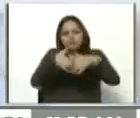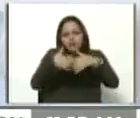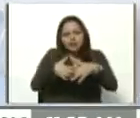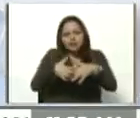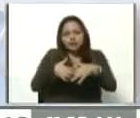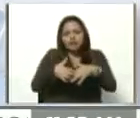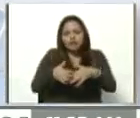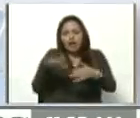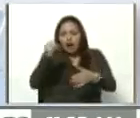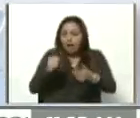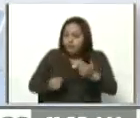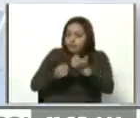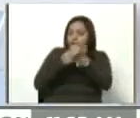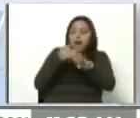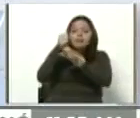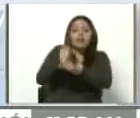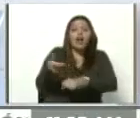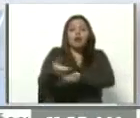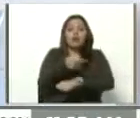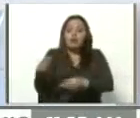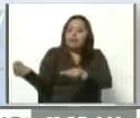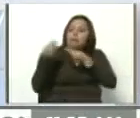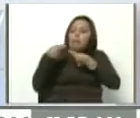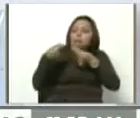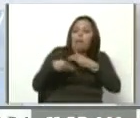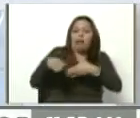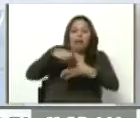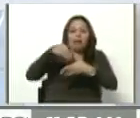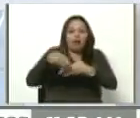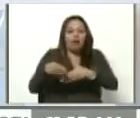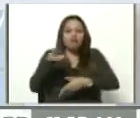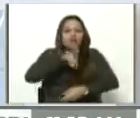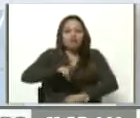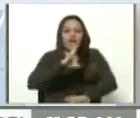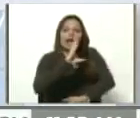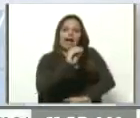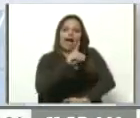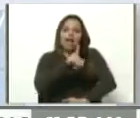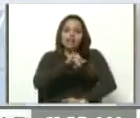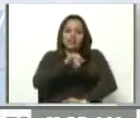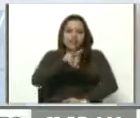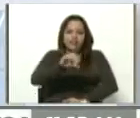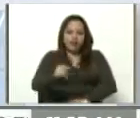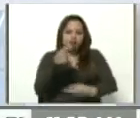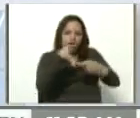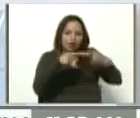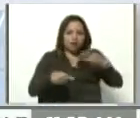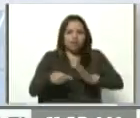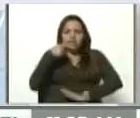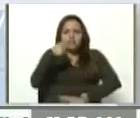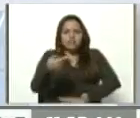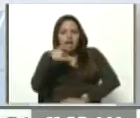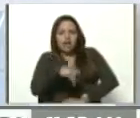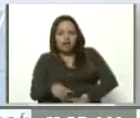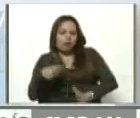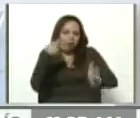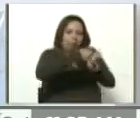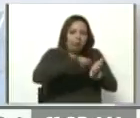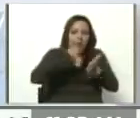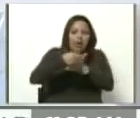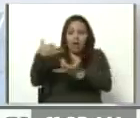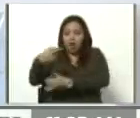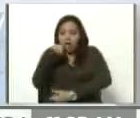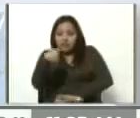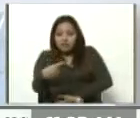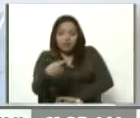del Estado, esperaban que el Estado le diera divisas a través de Cadivi y otras instancias. Lo que hacían era importar y ahora han dicho,